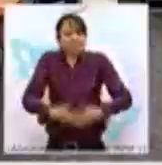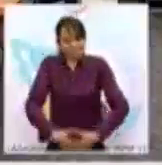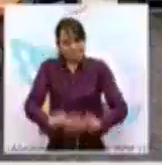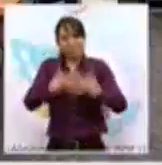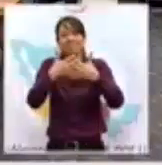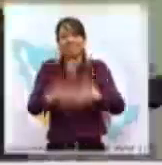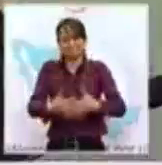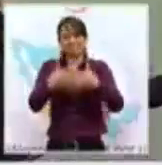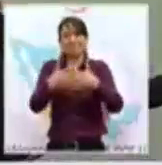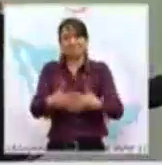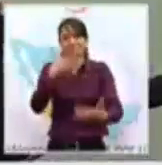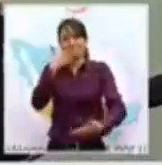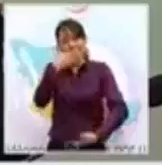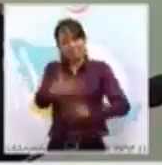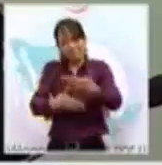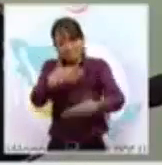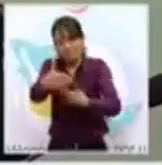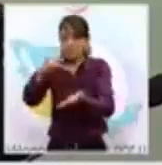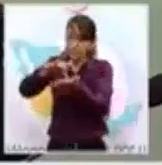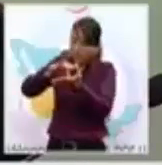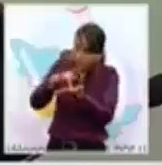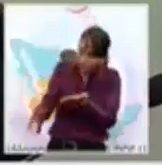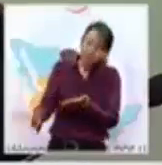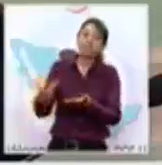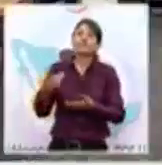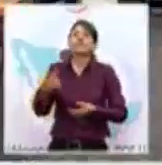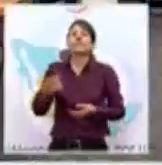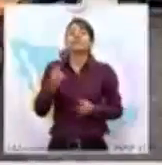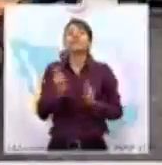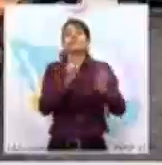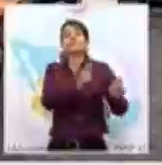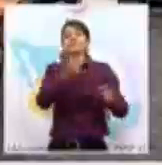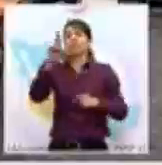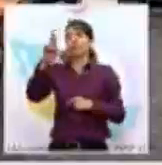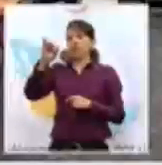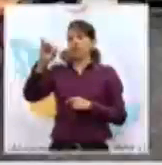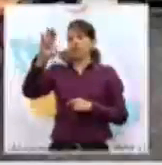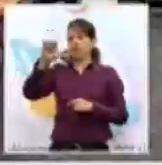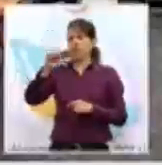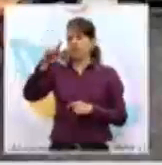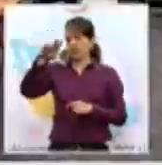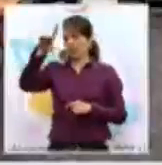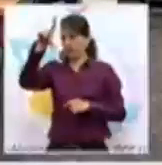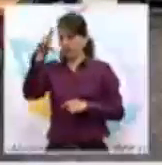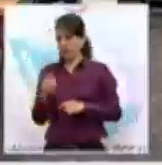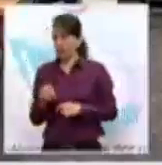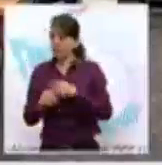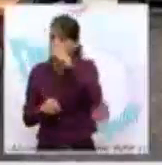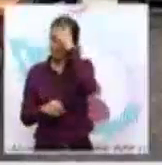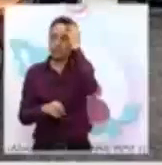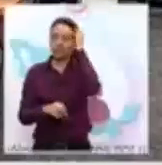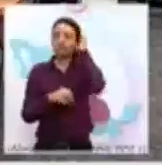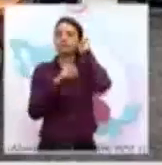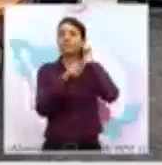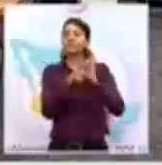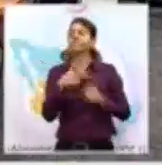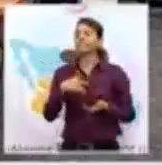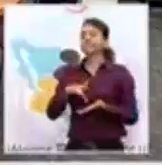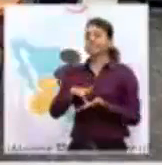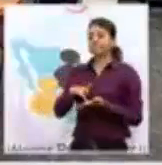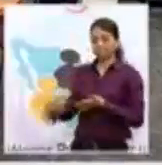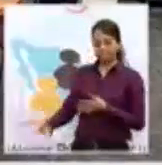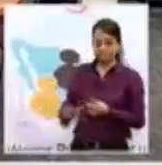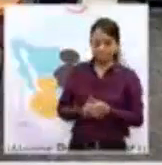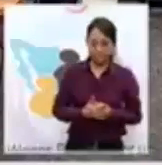Gracias, Enrique González Tiburcio. Ricardo Aparicio Jiménez. Sí, muchas gracias. Creo que el senador Hicks planteaba